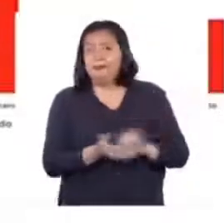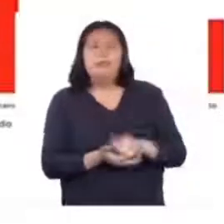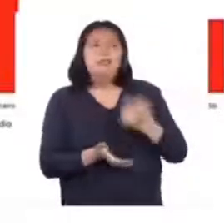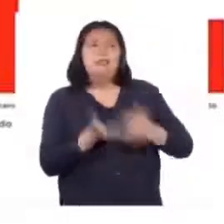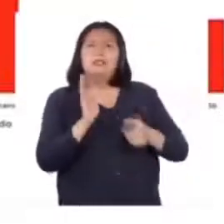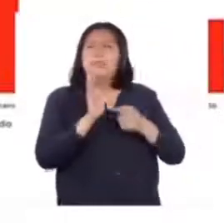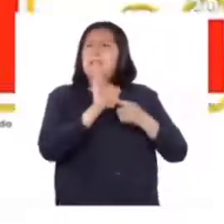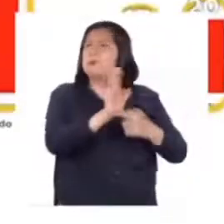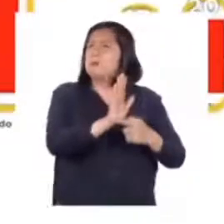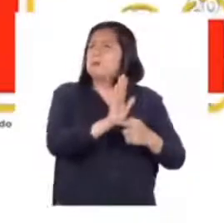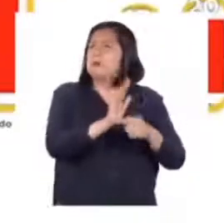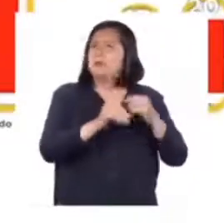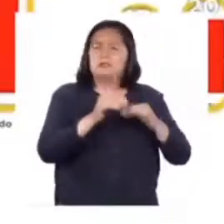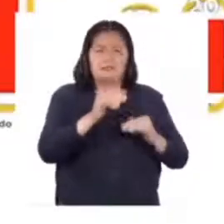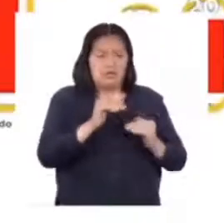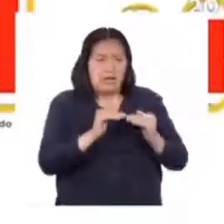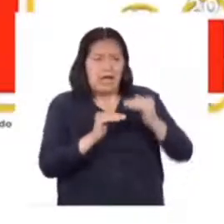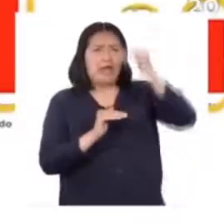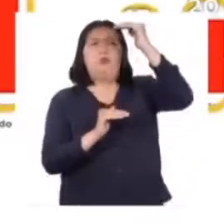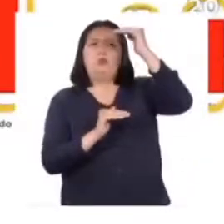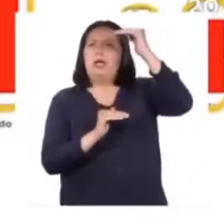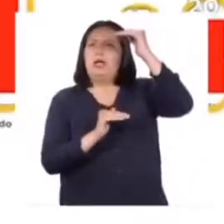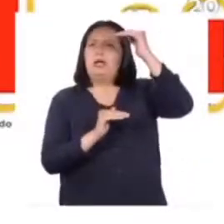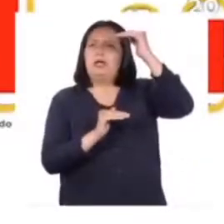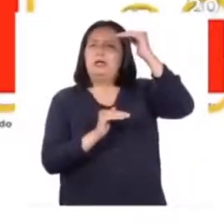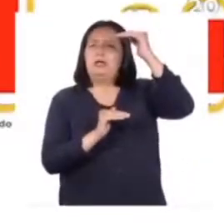¿qué muestra la altura de las barras?